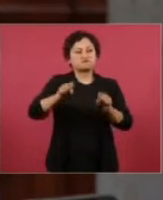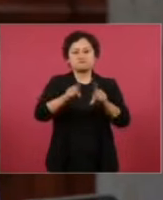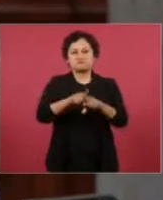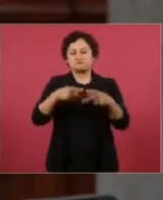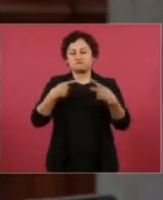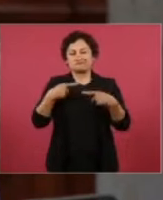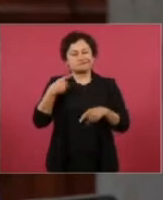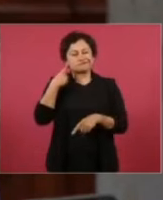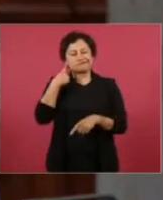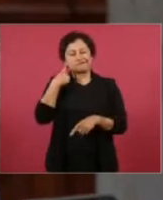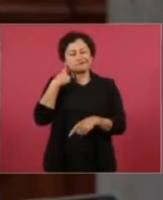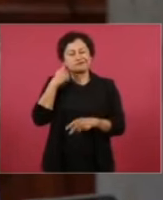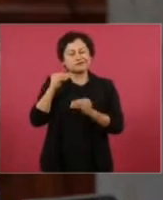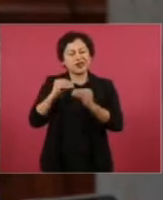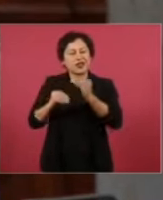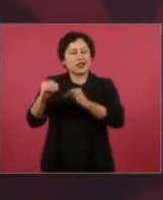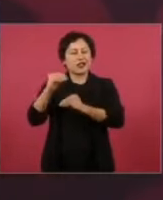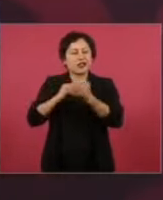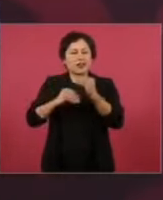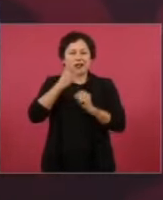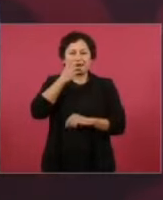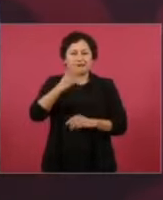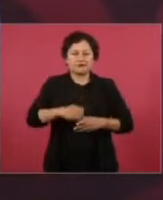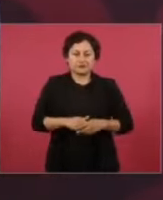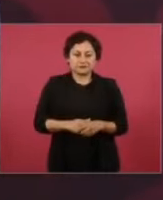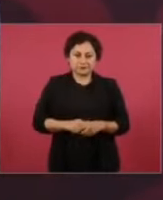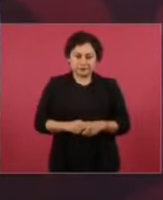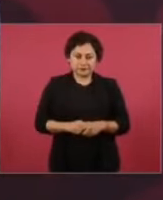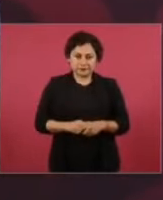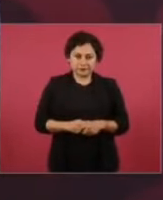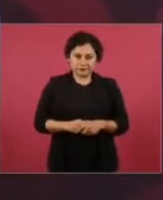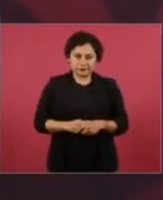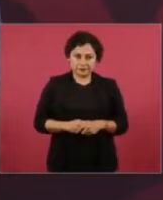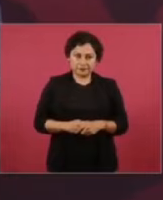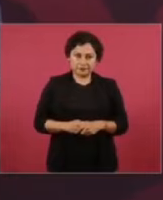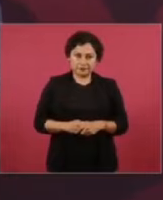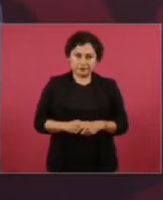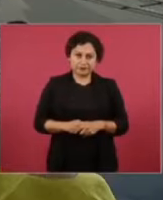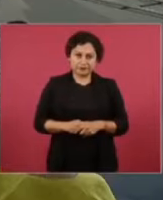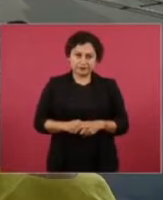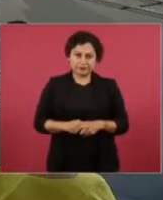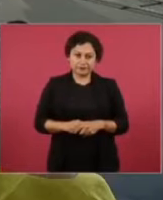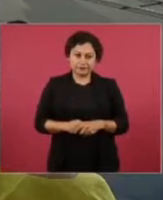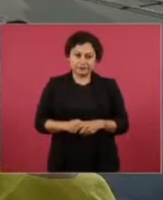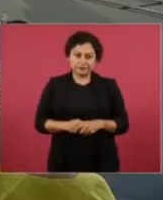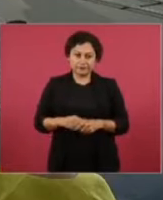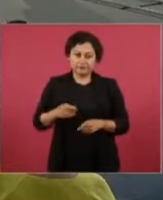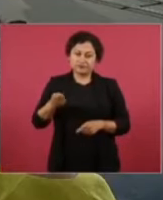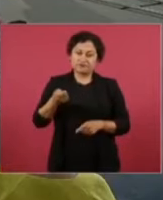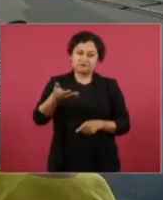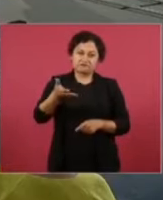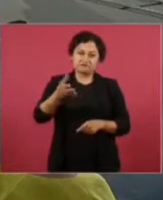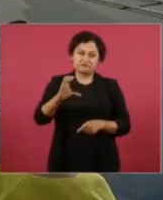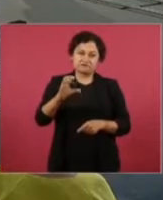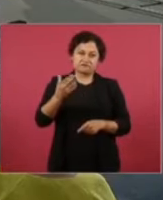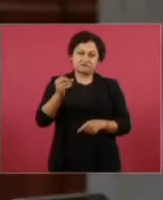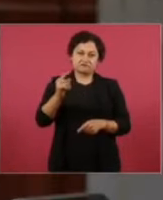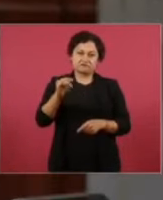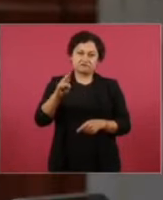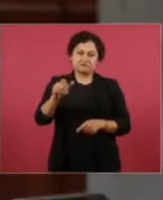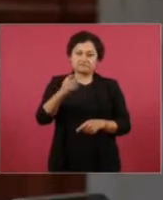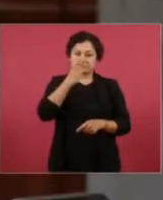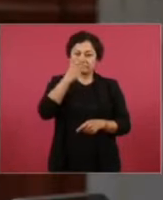pulso. Nada más llega a la conferencia y se echa hasta una hora haciendo preguntas tontas.